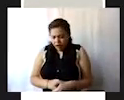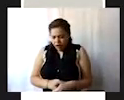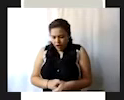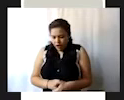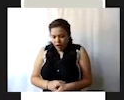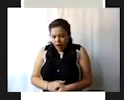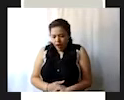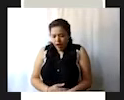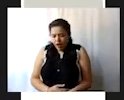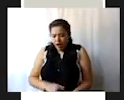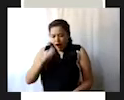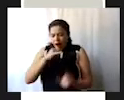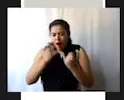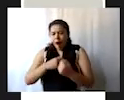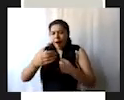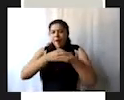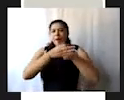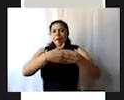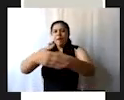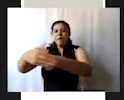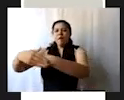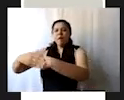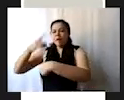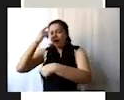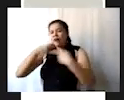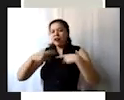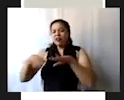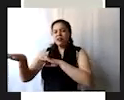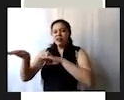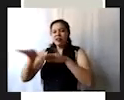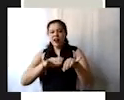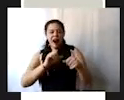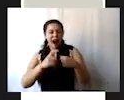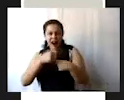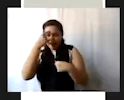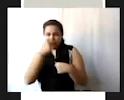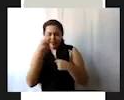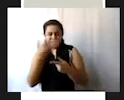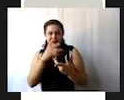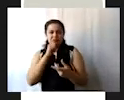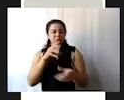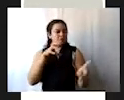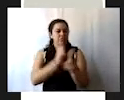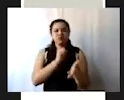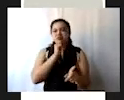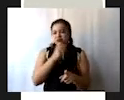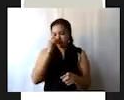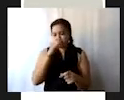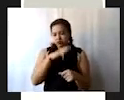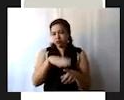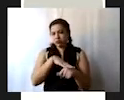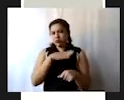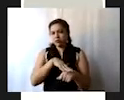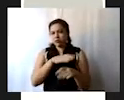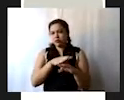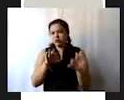un impulso de llamar la atención sobre aquello que no está siendo cubierto, particularmente, y otra vez hago énfasis, en